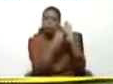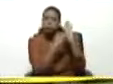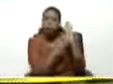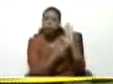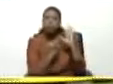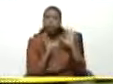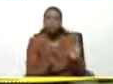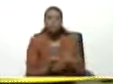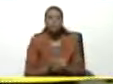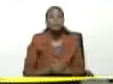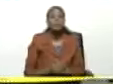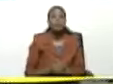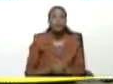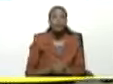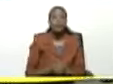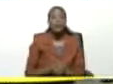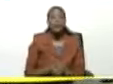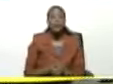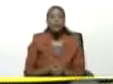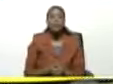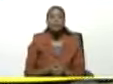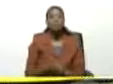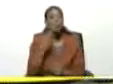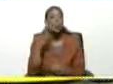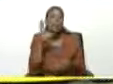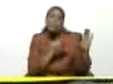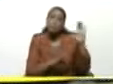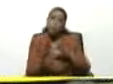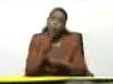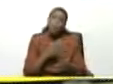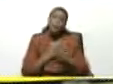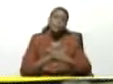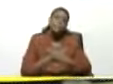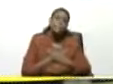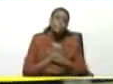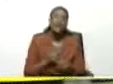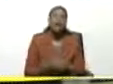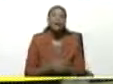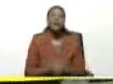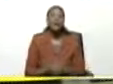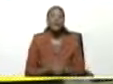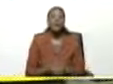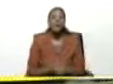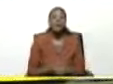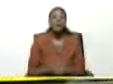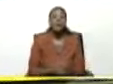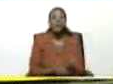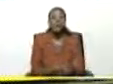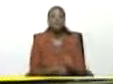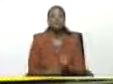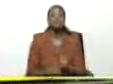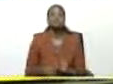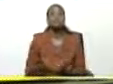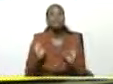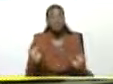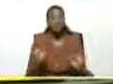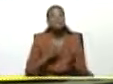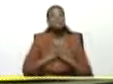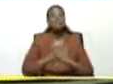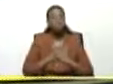lo económico en lo científico en lo tecnológico y tiene prioridades en lo